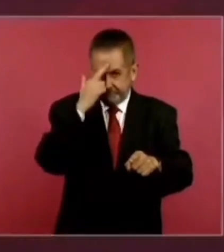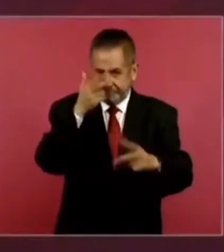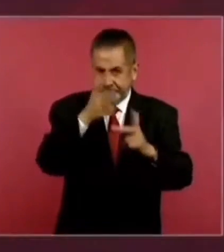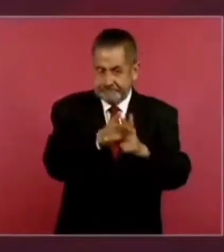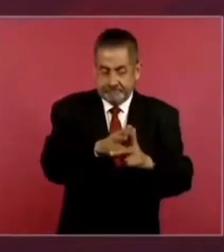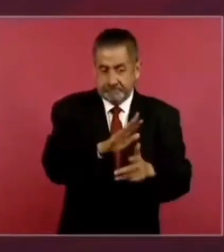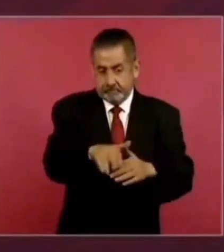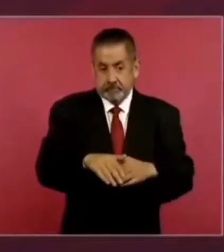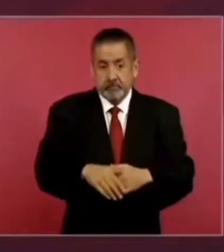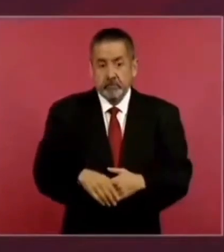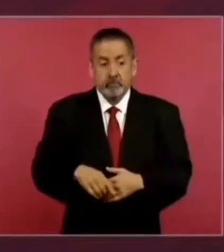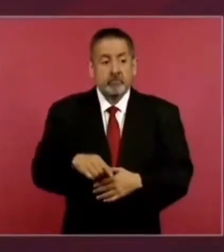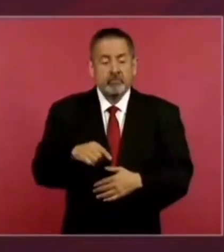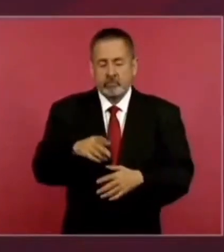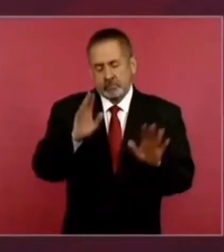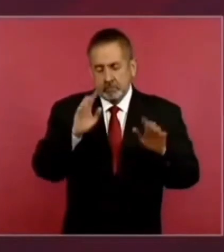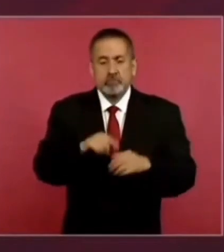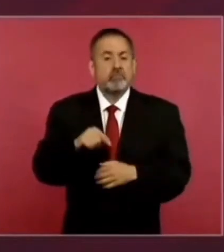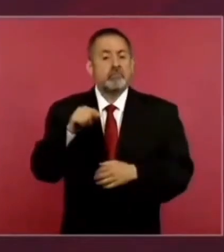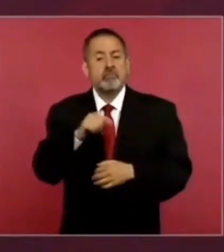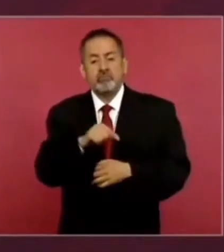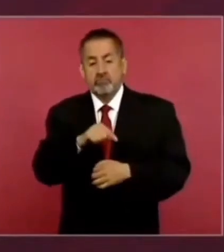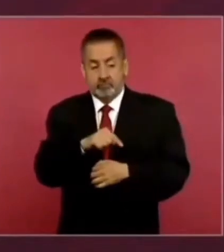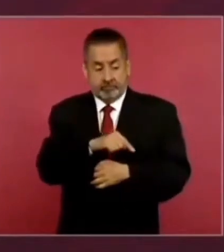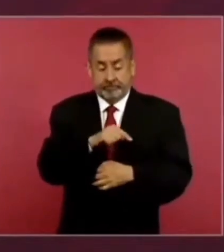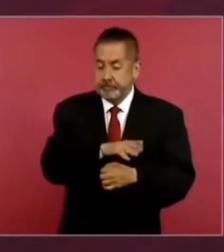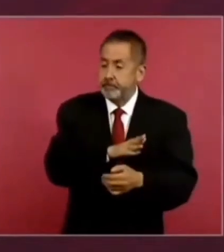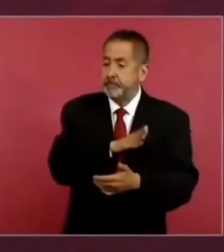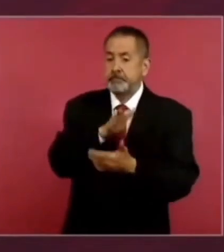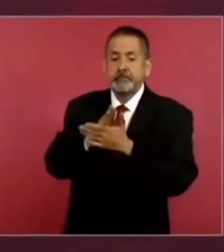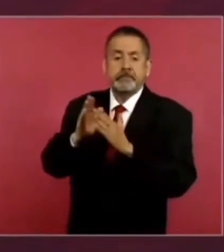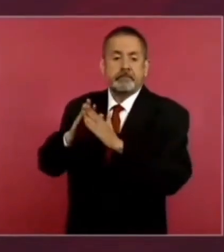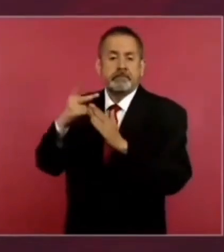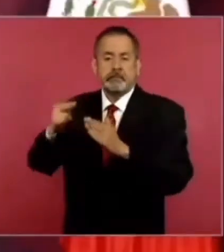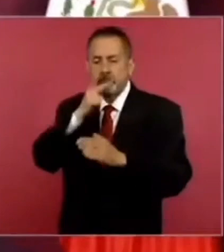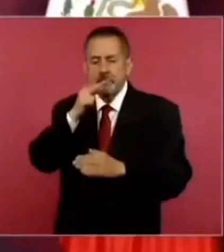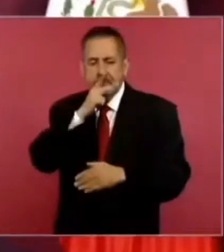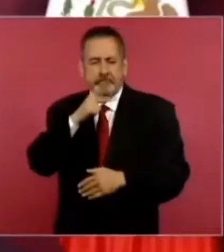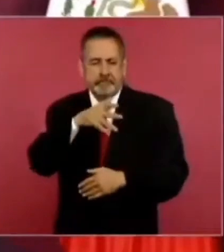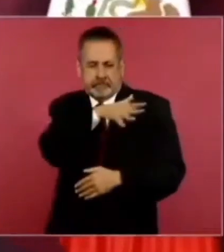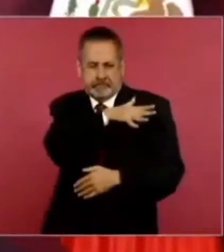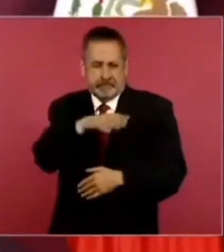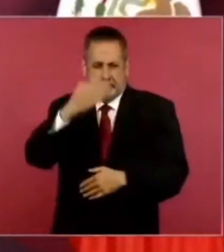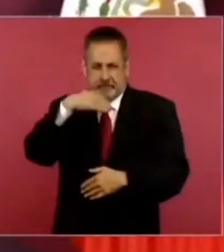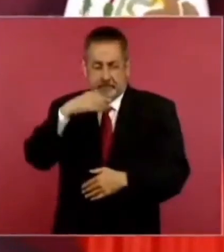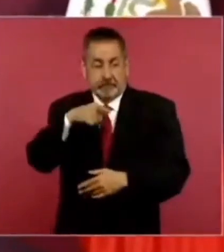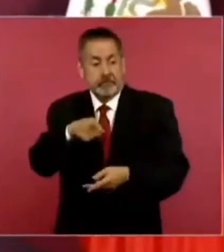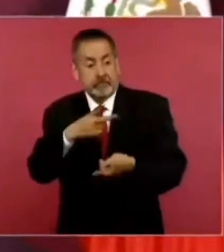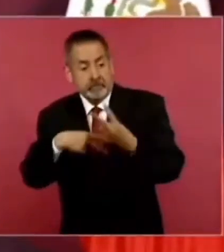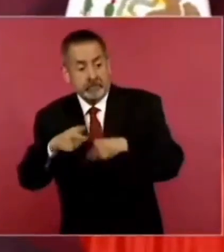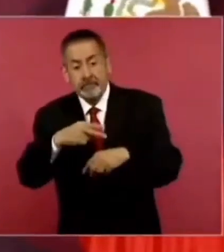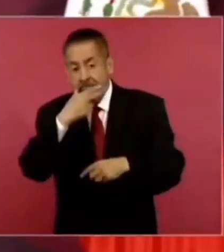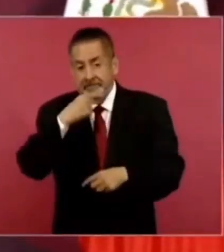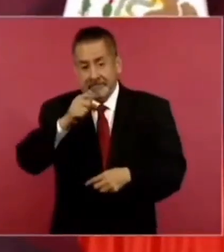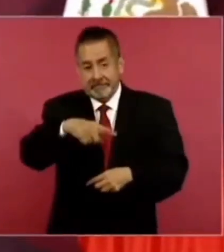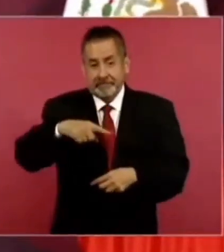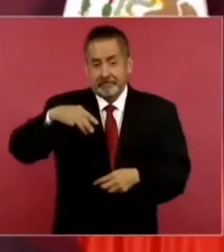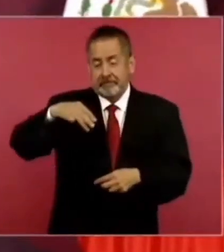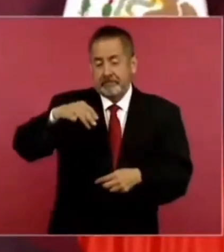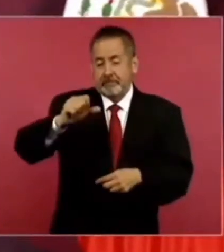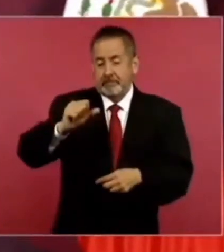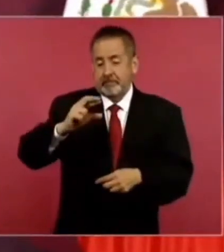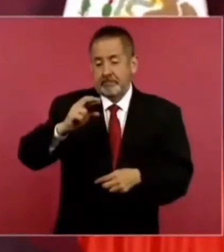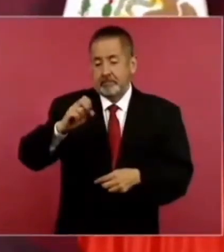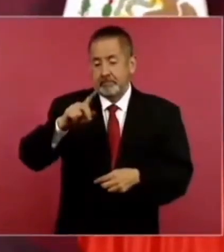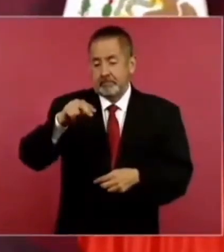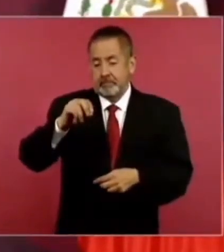él llegó a casa de su papá, del general Cárdenas, y venía saliendo Marcelino García Barragán, que era